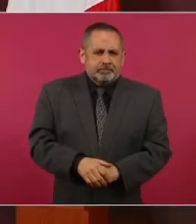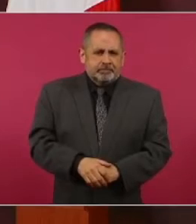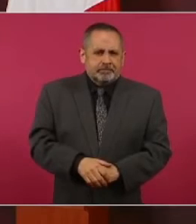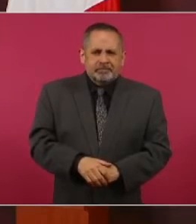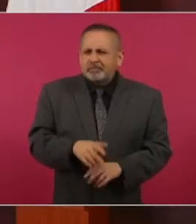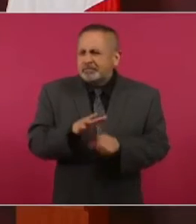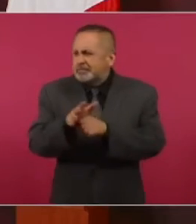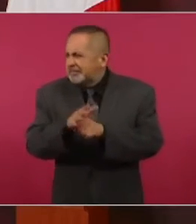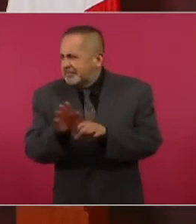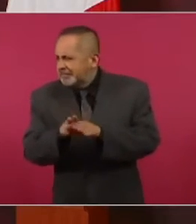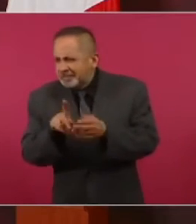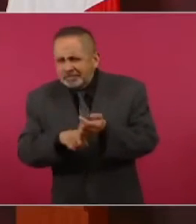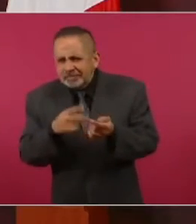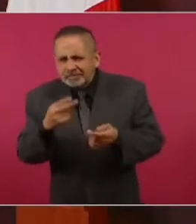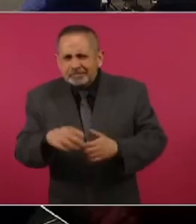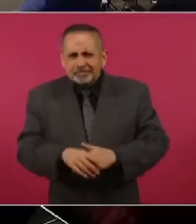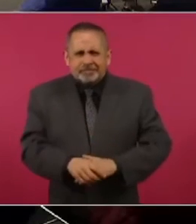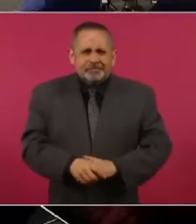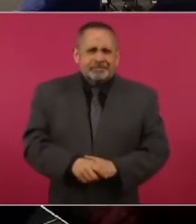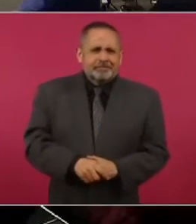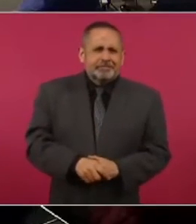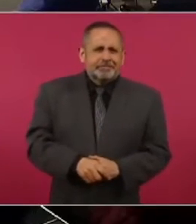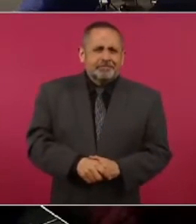¿Cuál es ese?